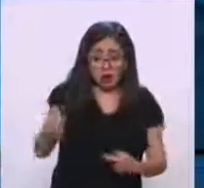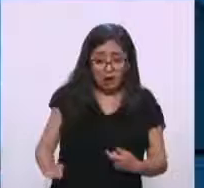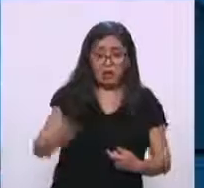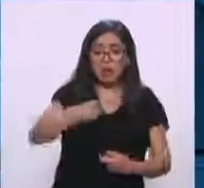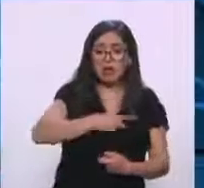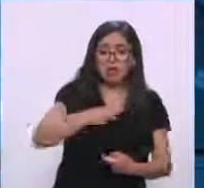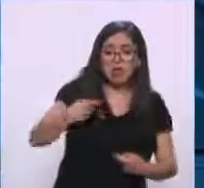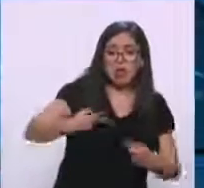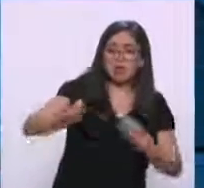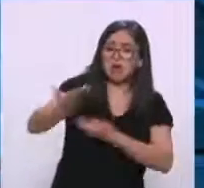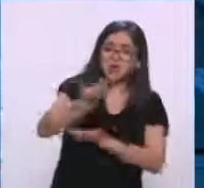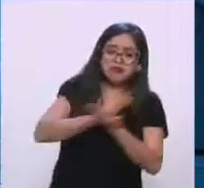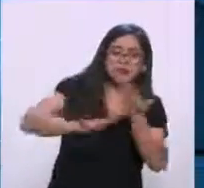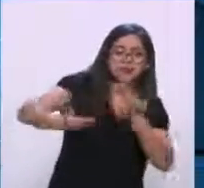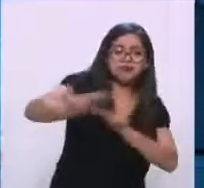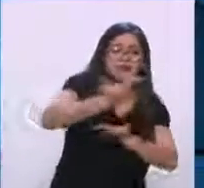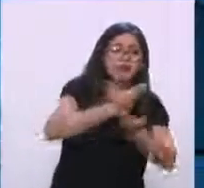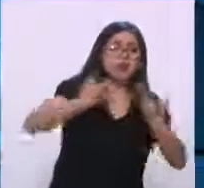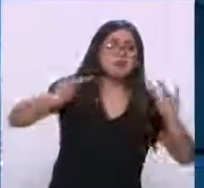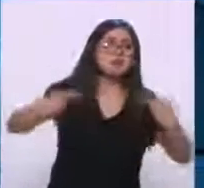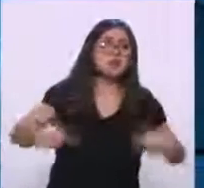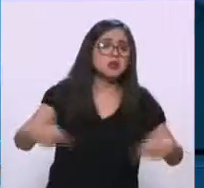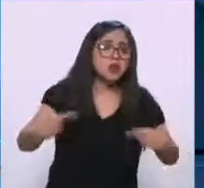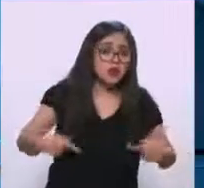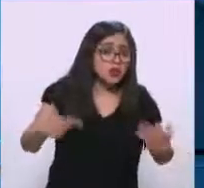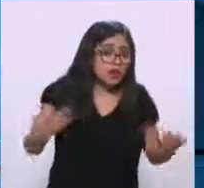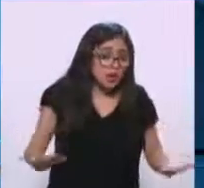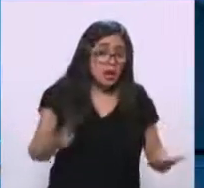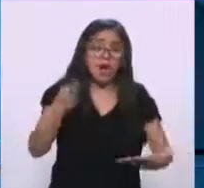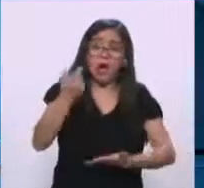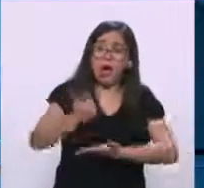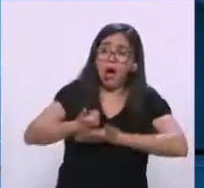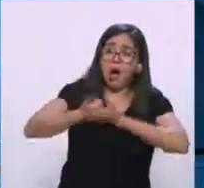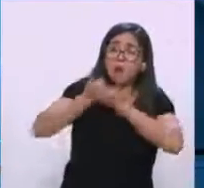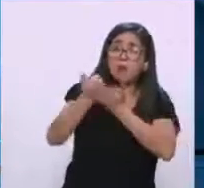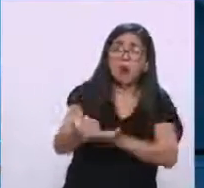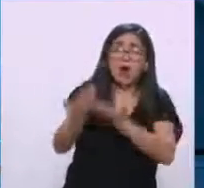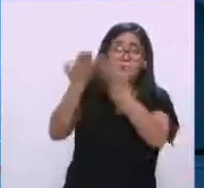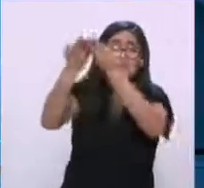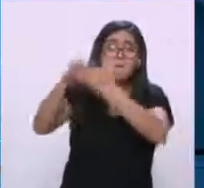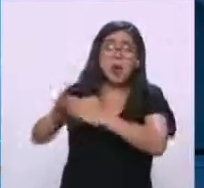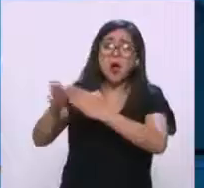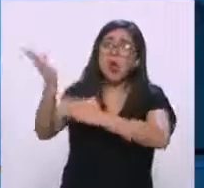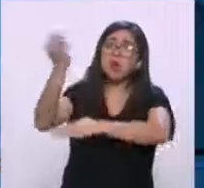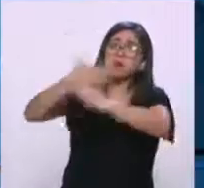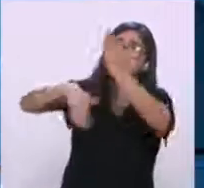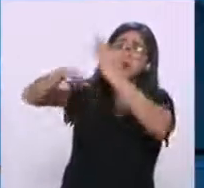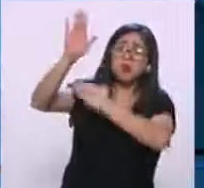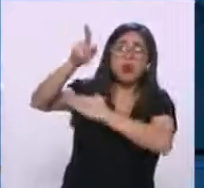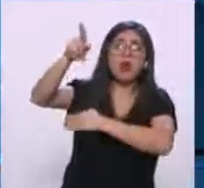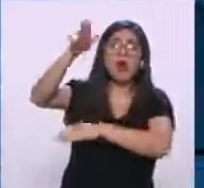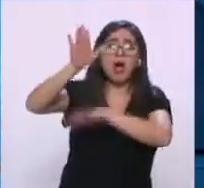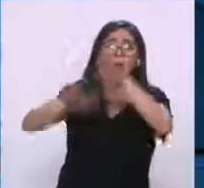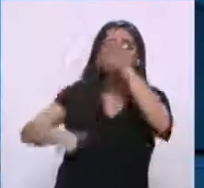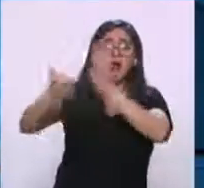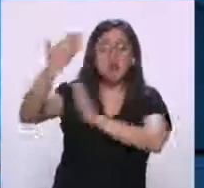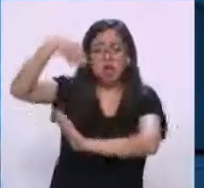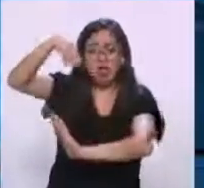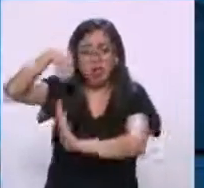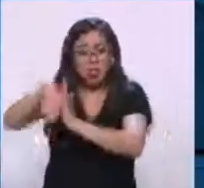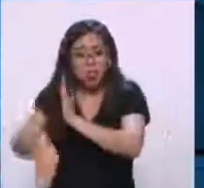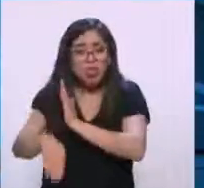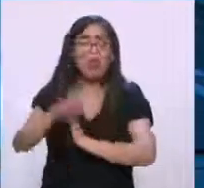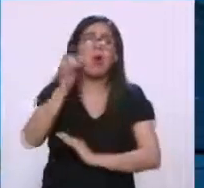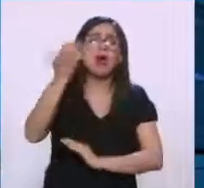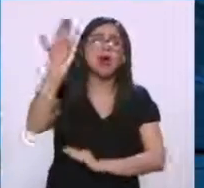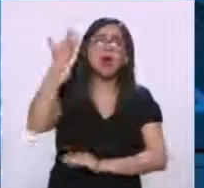a toda la población. No va a haber rescate a los banqueros que dejaron a sus bancos en bancarrota, ni a las grandes empresas